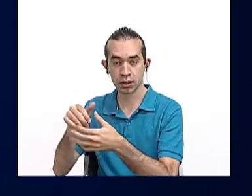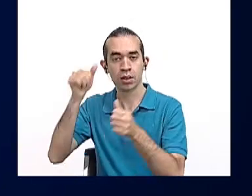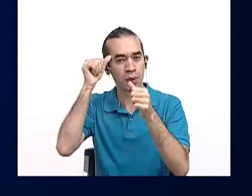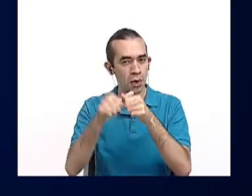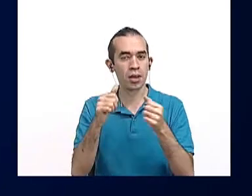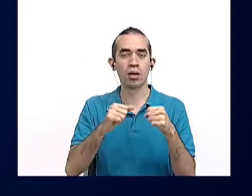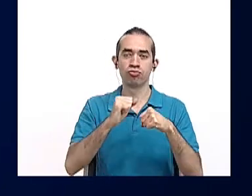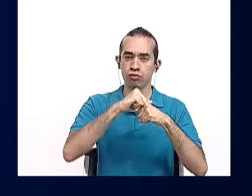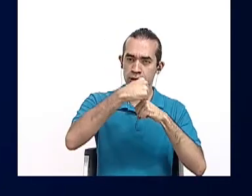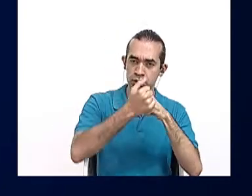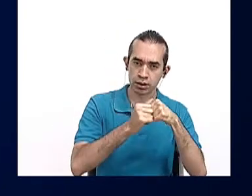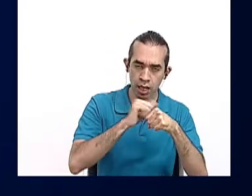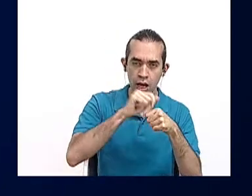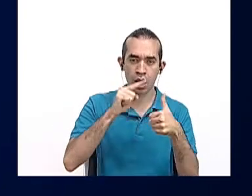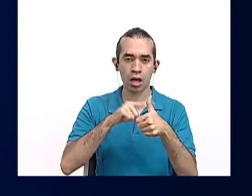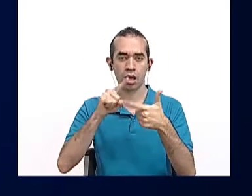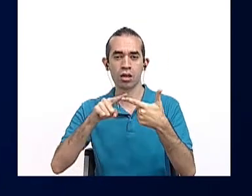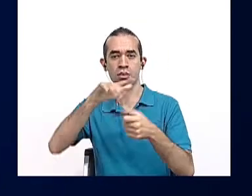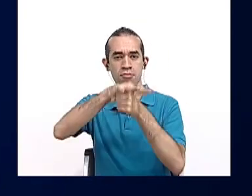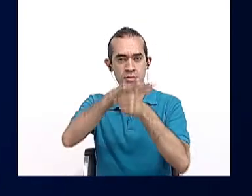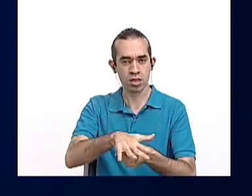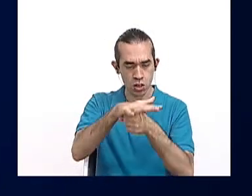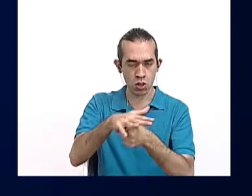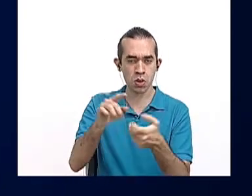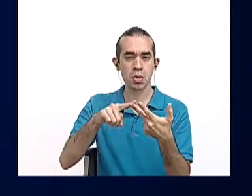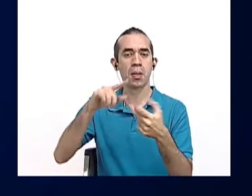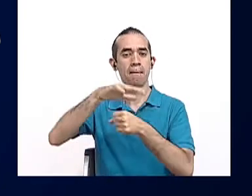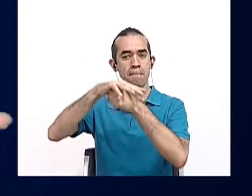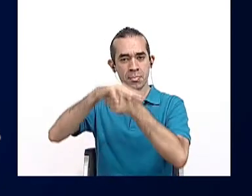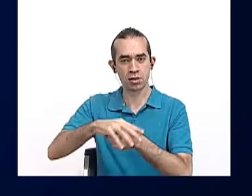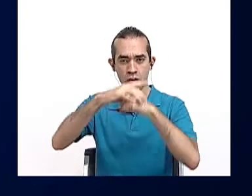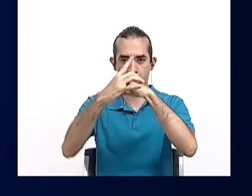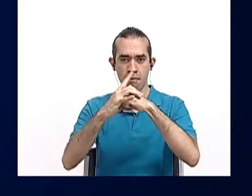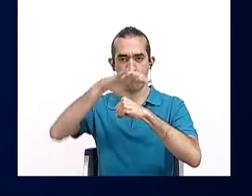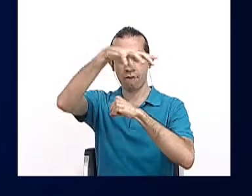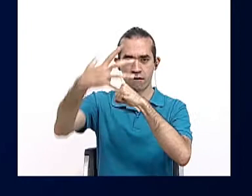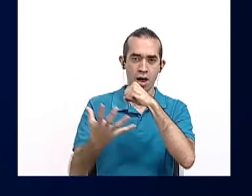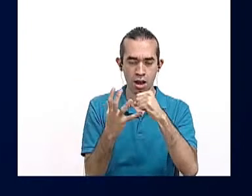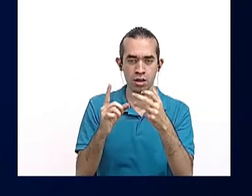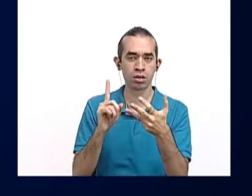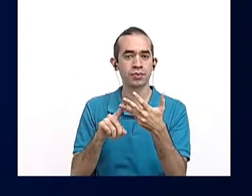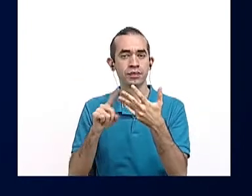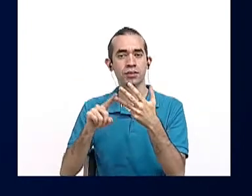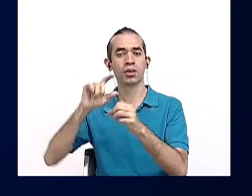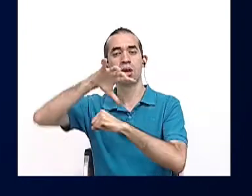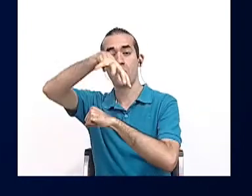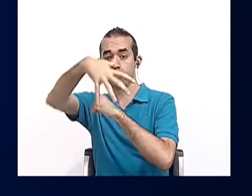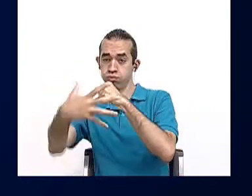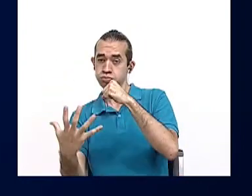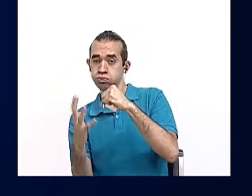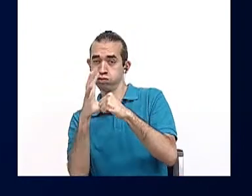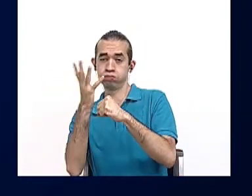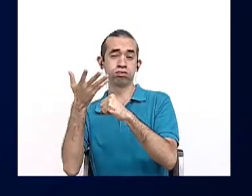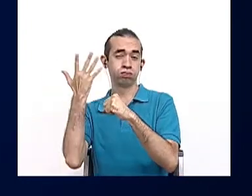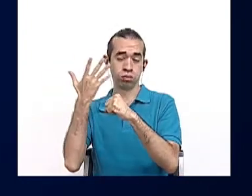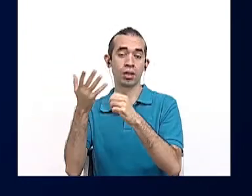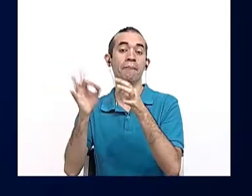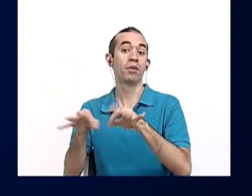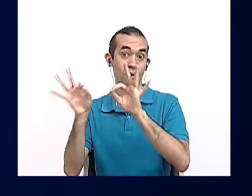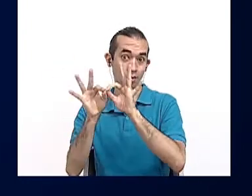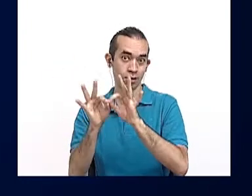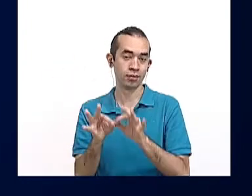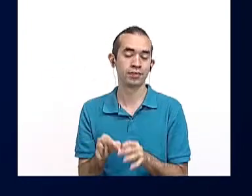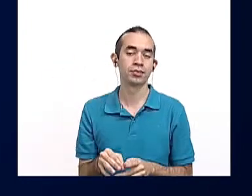La presión atmosférica, la importancia de la atmósfera en otros programas. Y como en el mes de